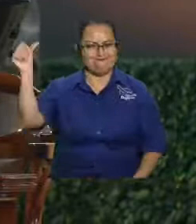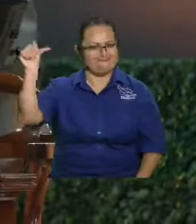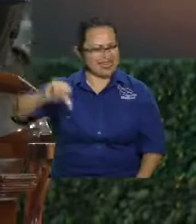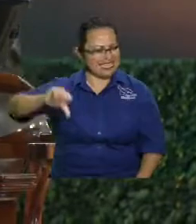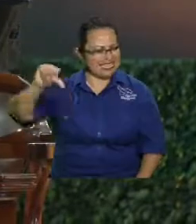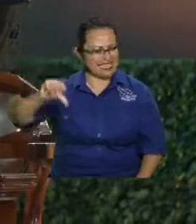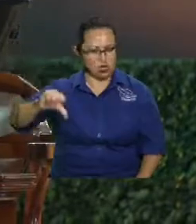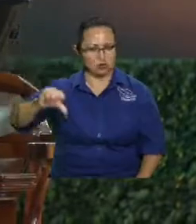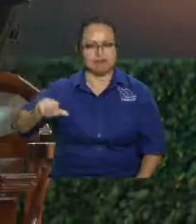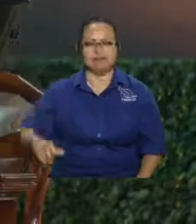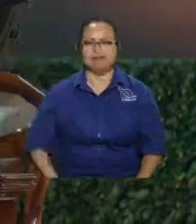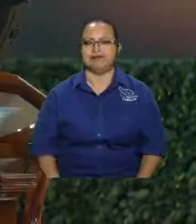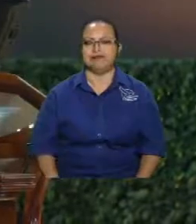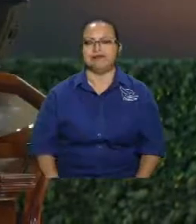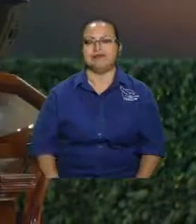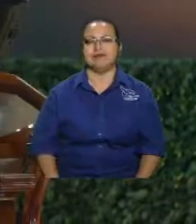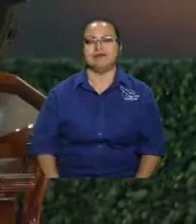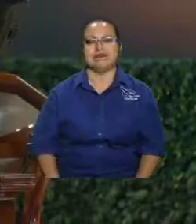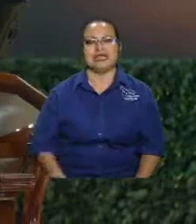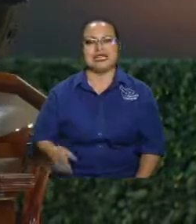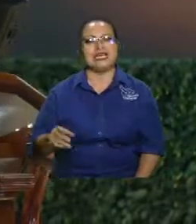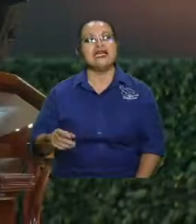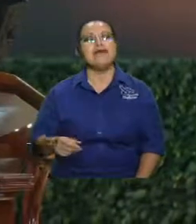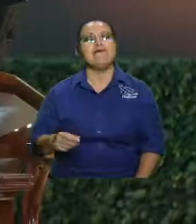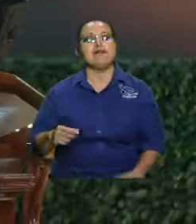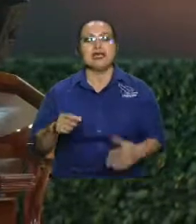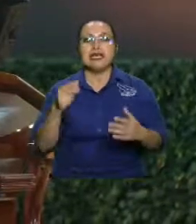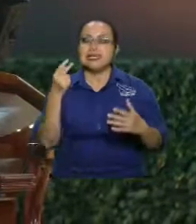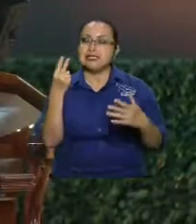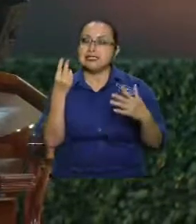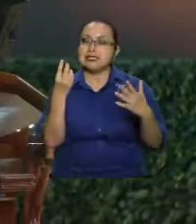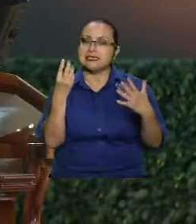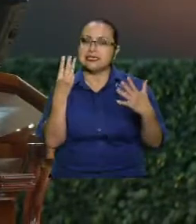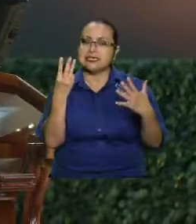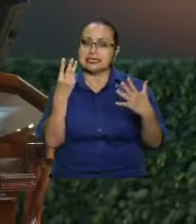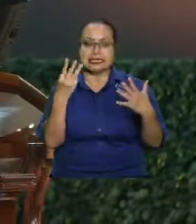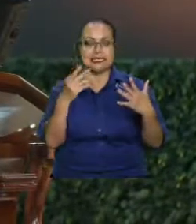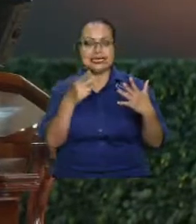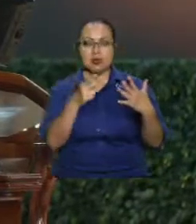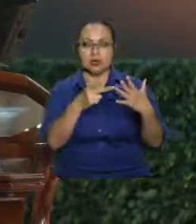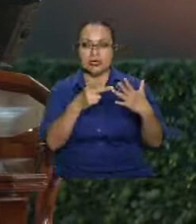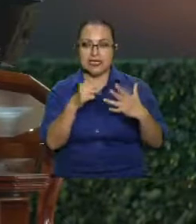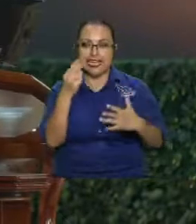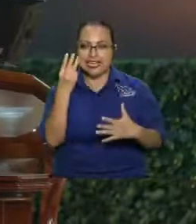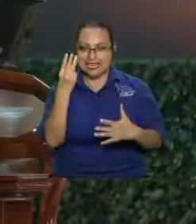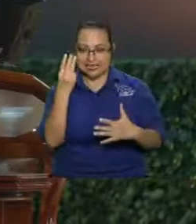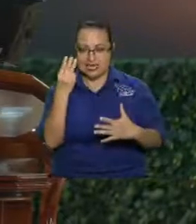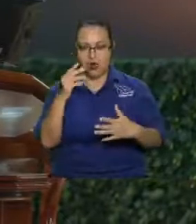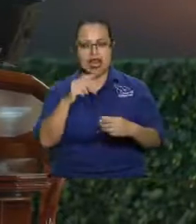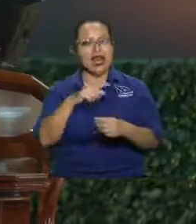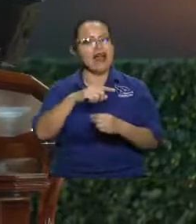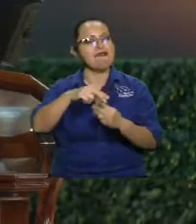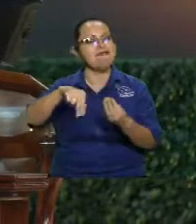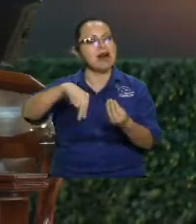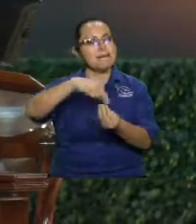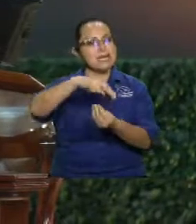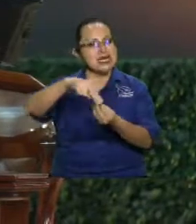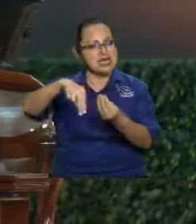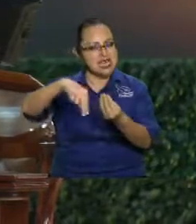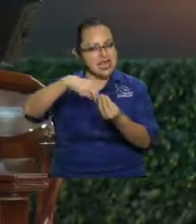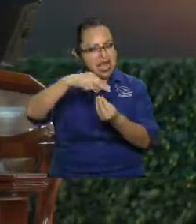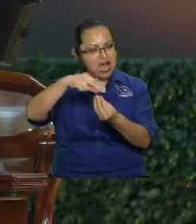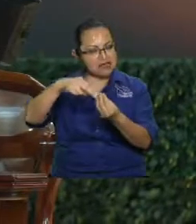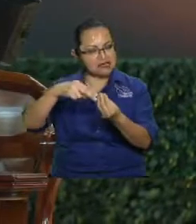eso es una maldición, desafortunadamente. Bueno, entonces está el dinero. Está la familia política